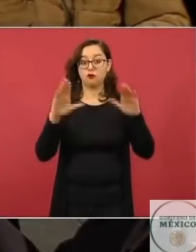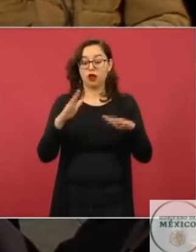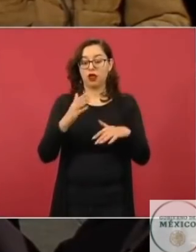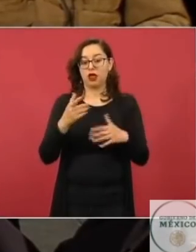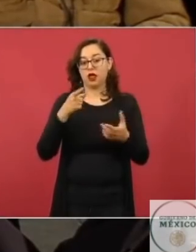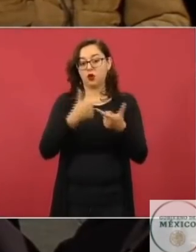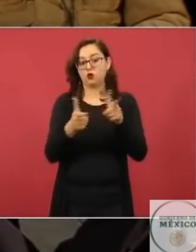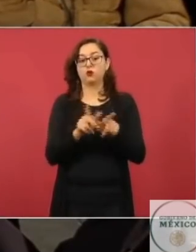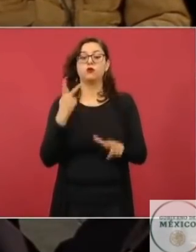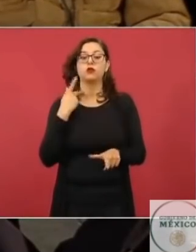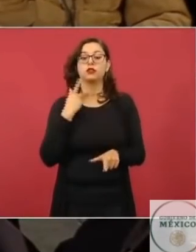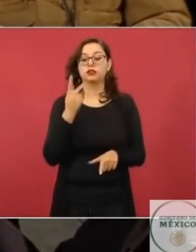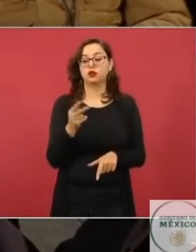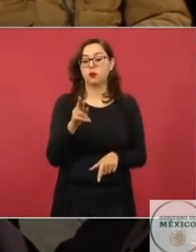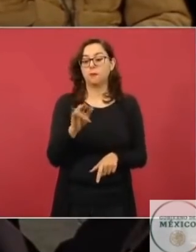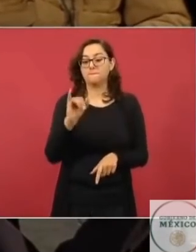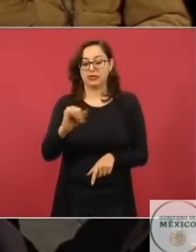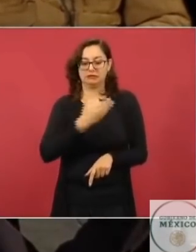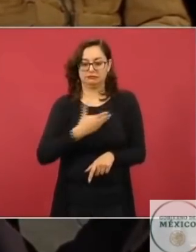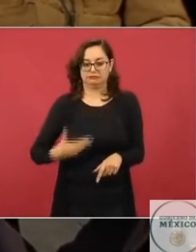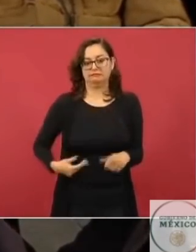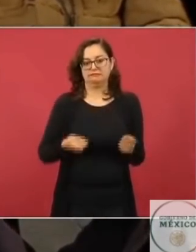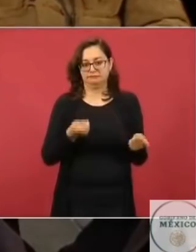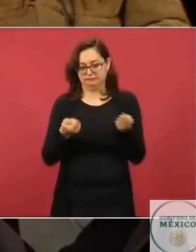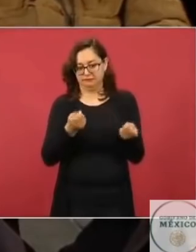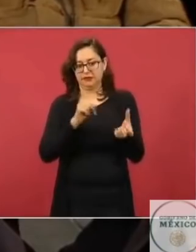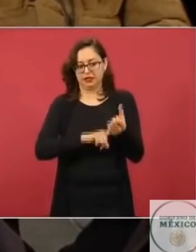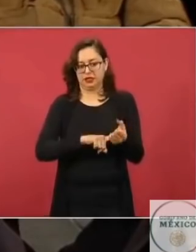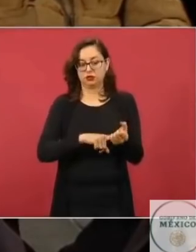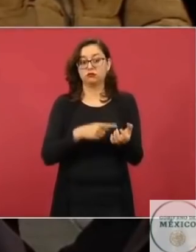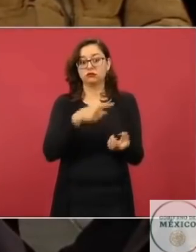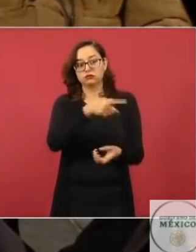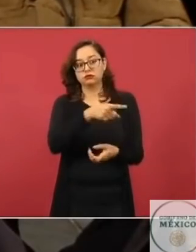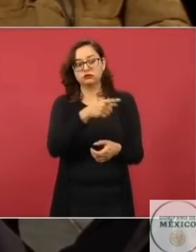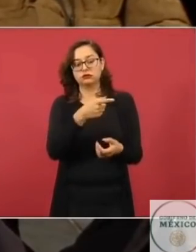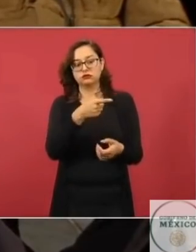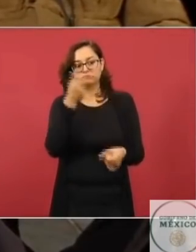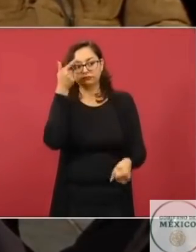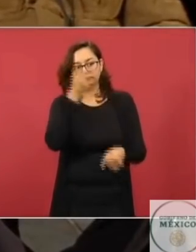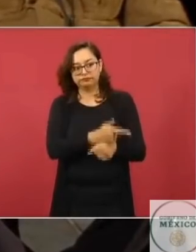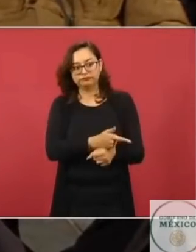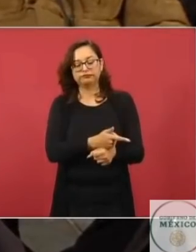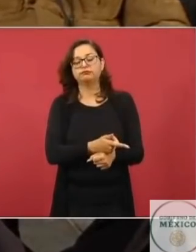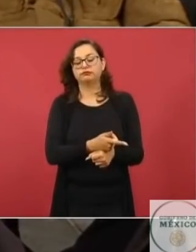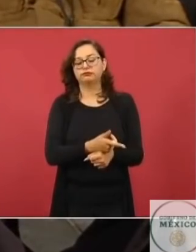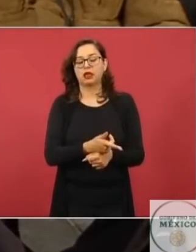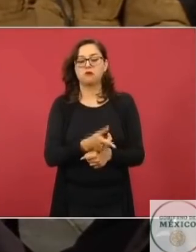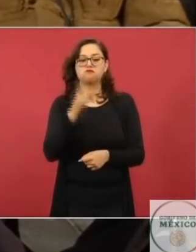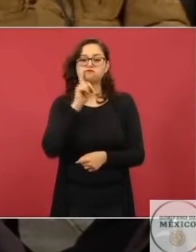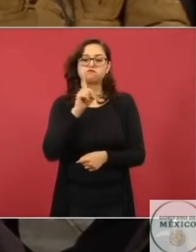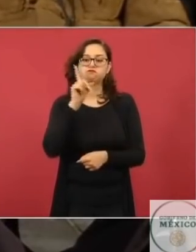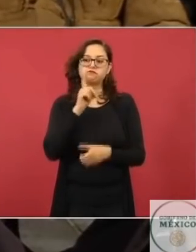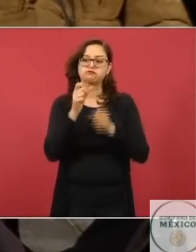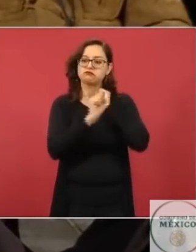modalidad de explotación sexual. Si bien es un tema local, su detención, pues ha causado